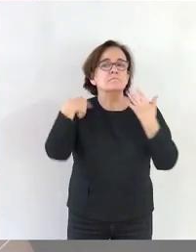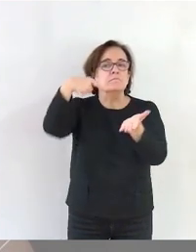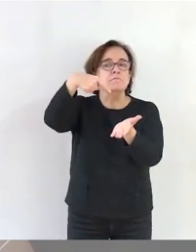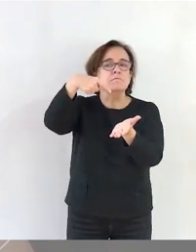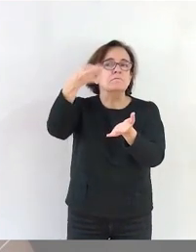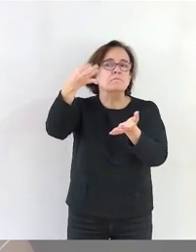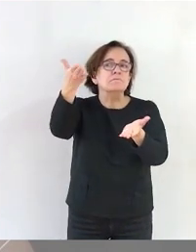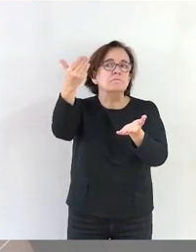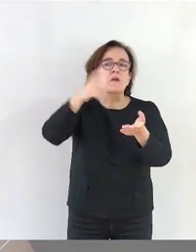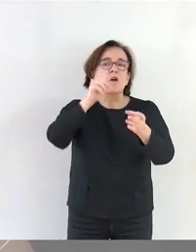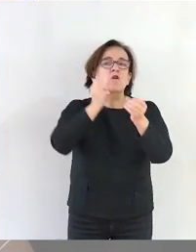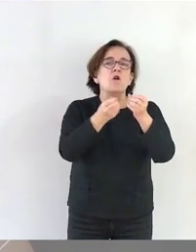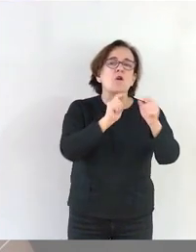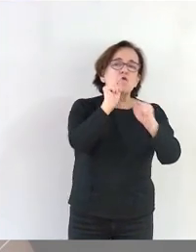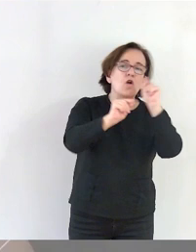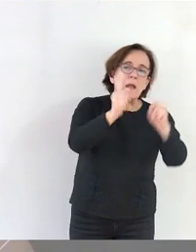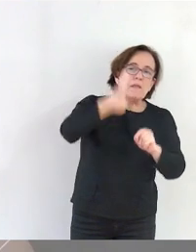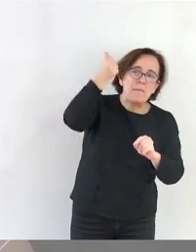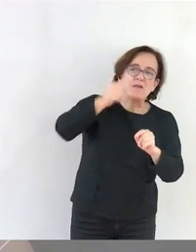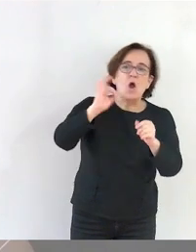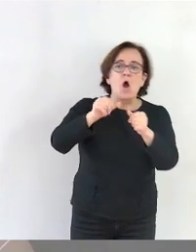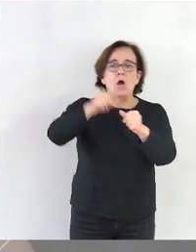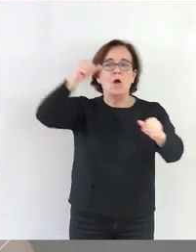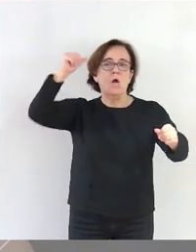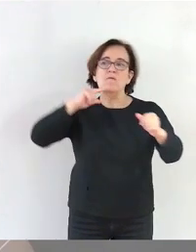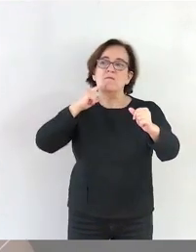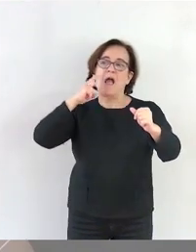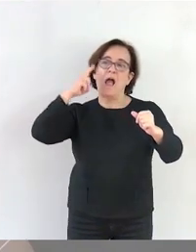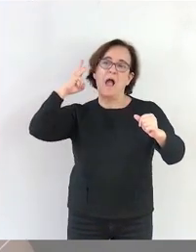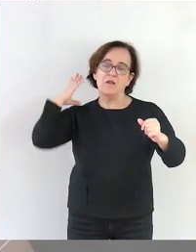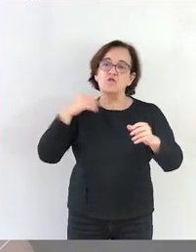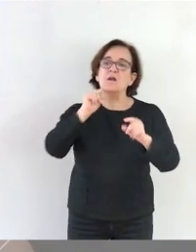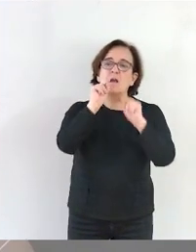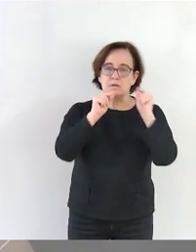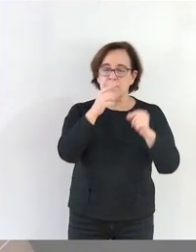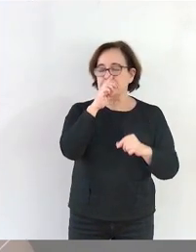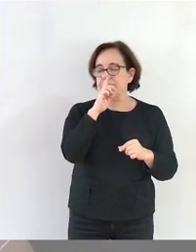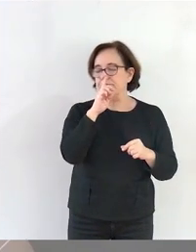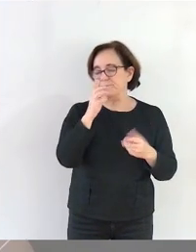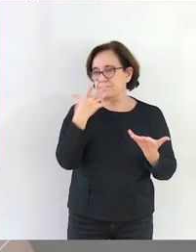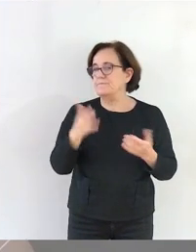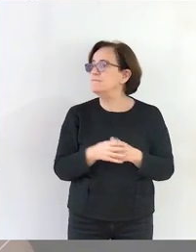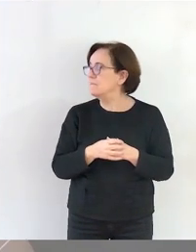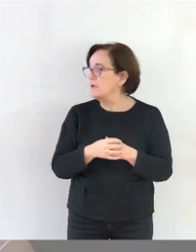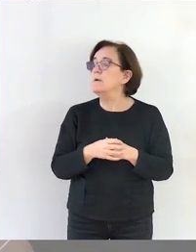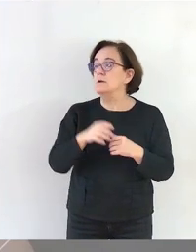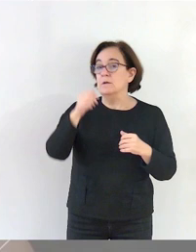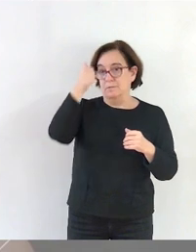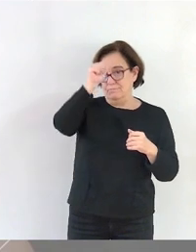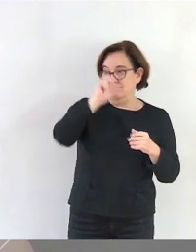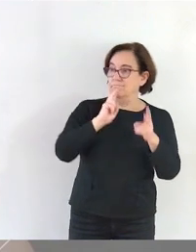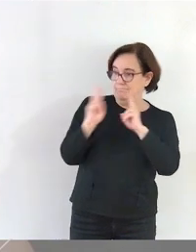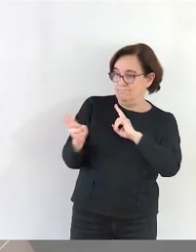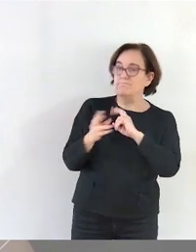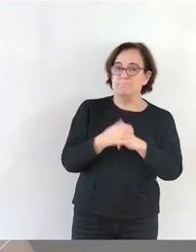a quienes más a quies más han contaminado en las últimas décadas empezamos ahora contigo conmigo vale Bueno